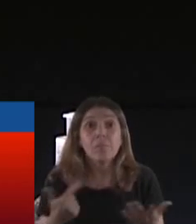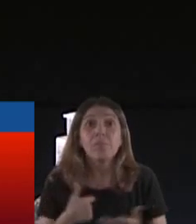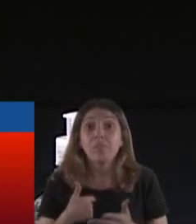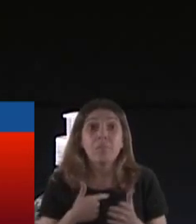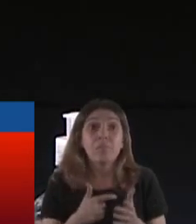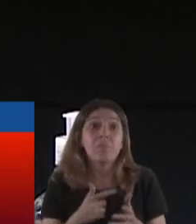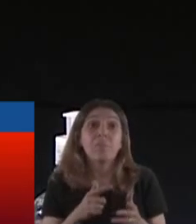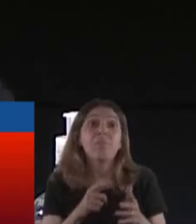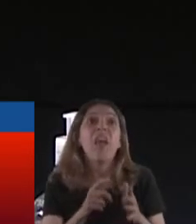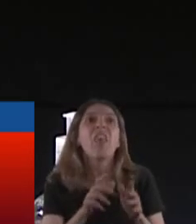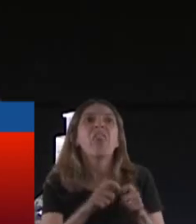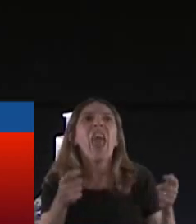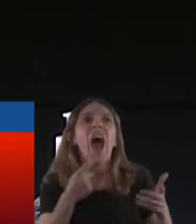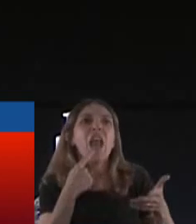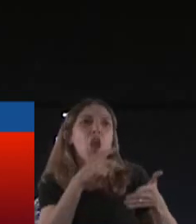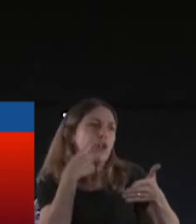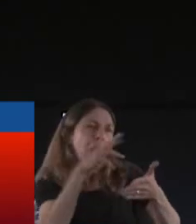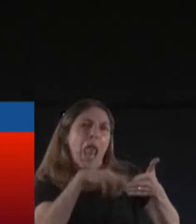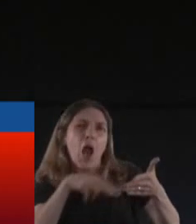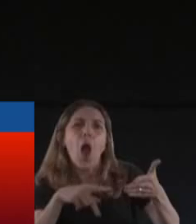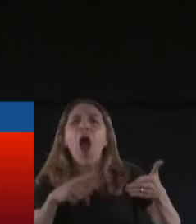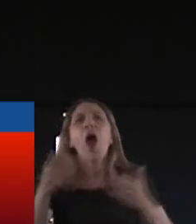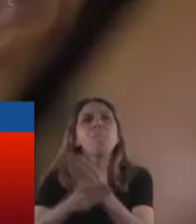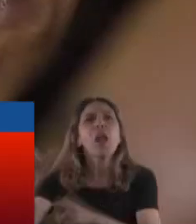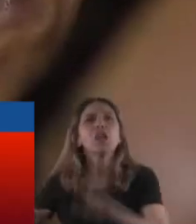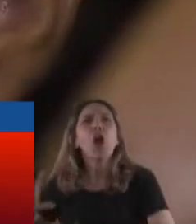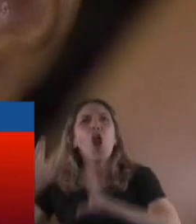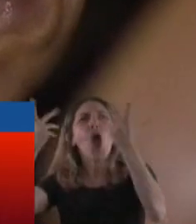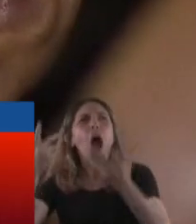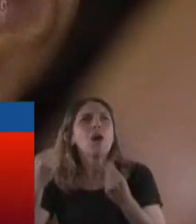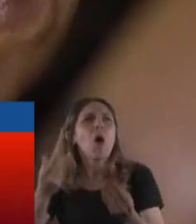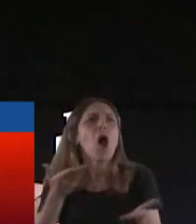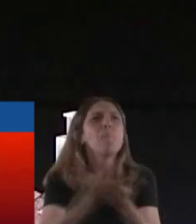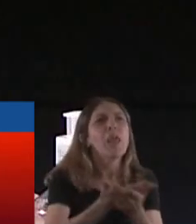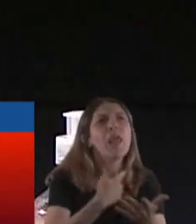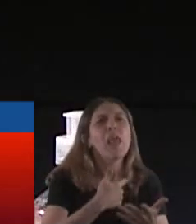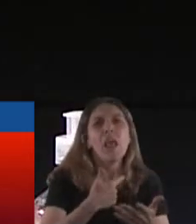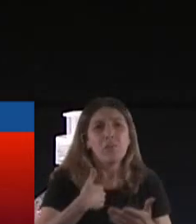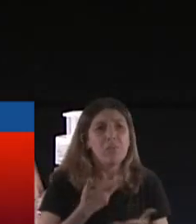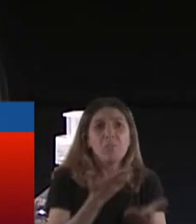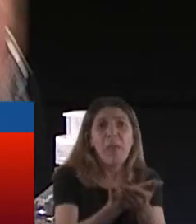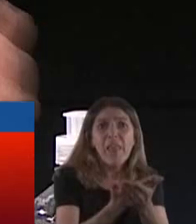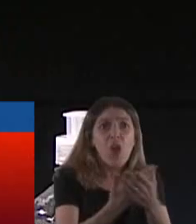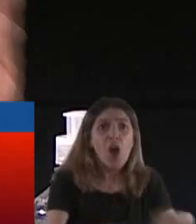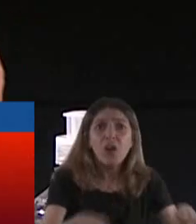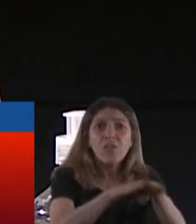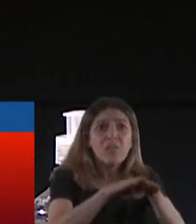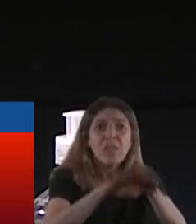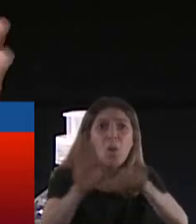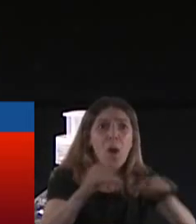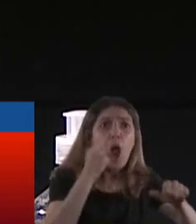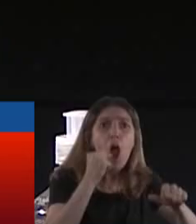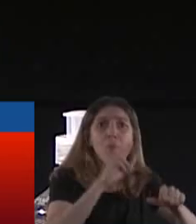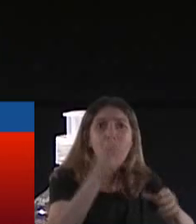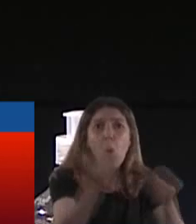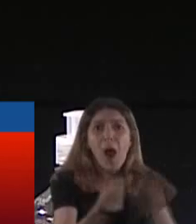diarios, no, hay ministros enojados porque le piden que se respete la paridad. No, loco. Enojate por vivir en